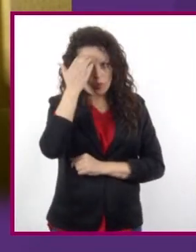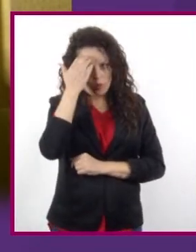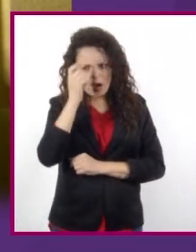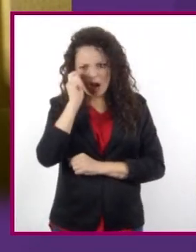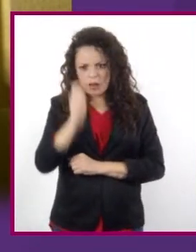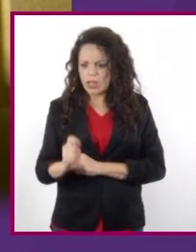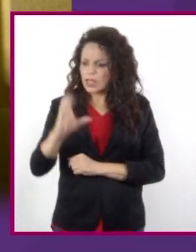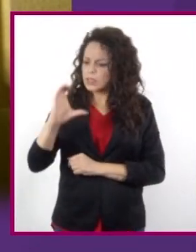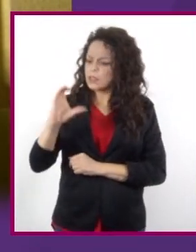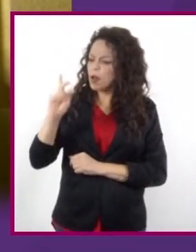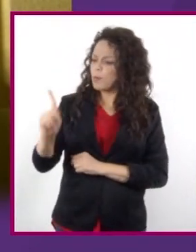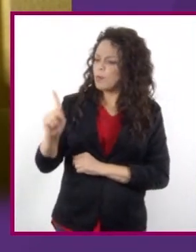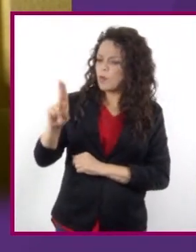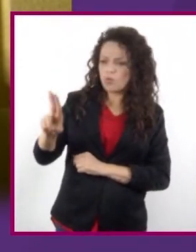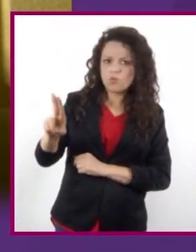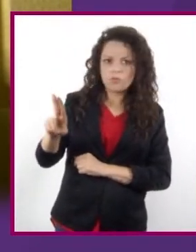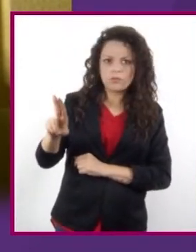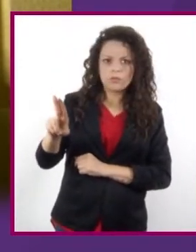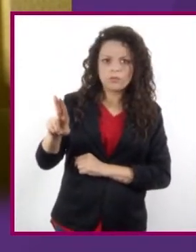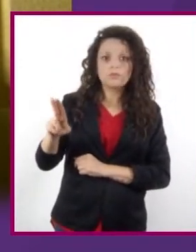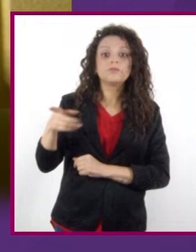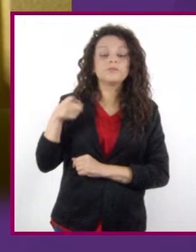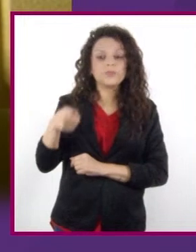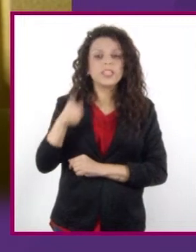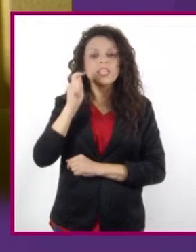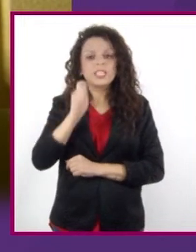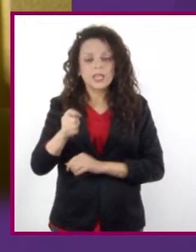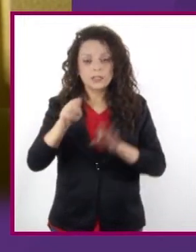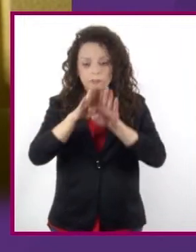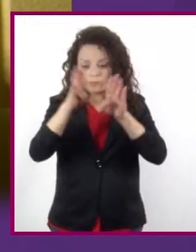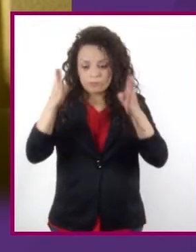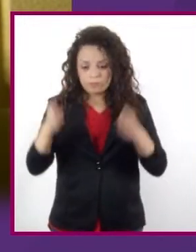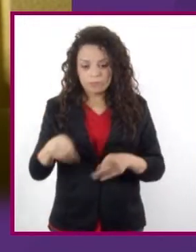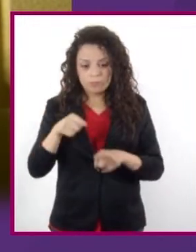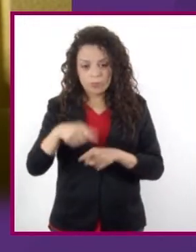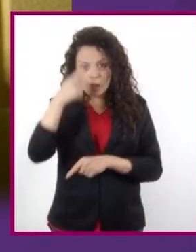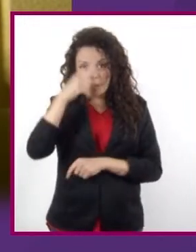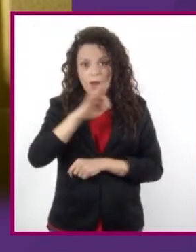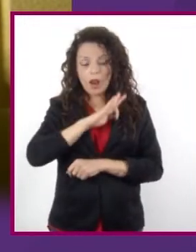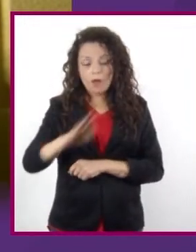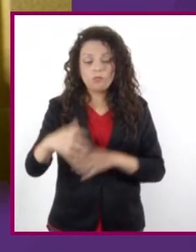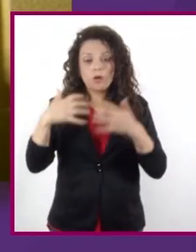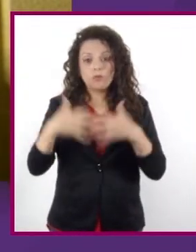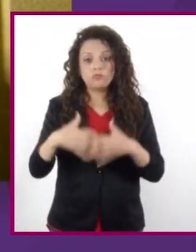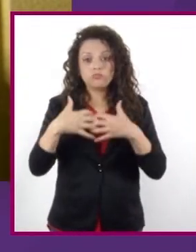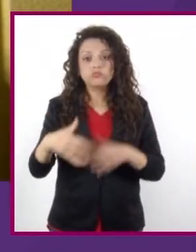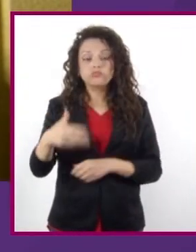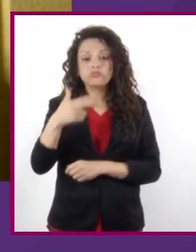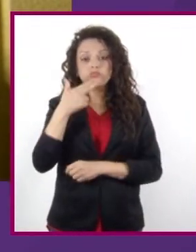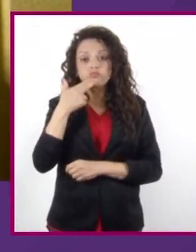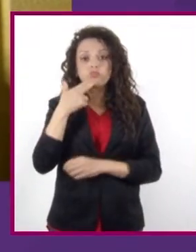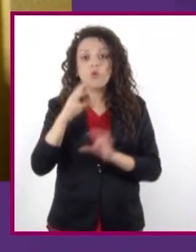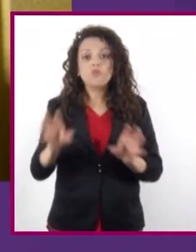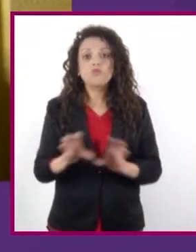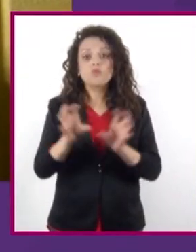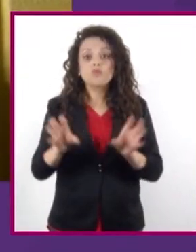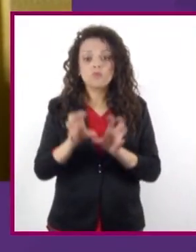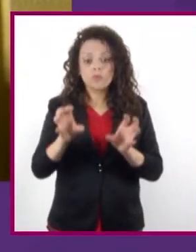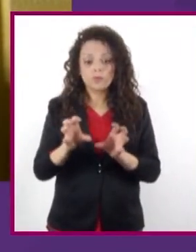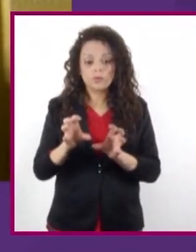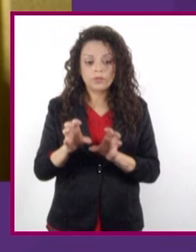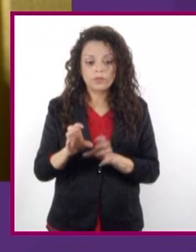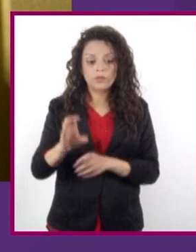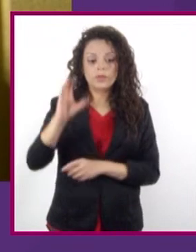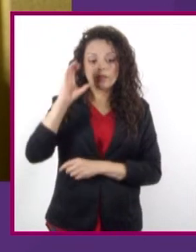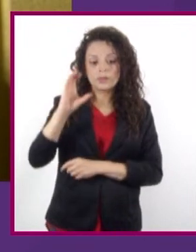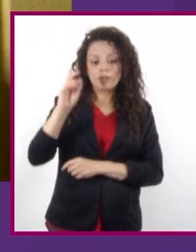de CPU? El CPU es la unidad central de procesamiento de la computadora, por sus siglas en inglés, Central Processing